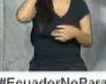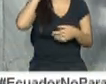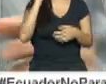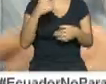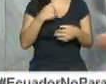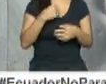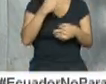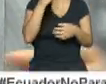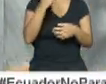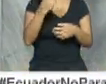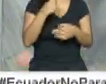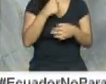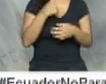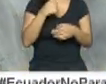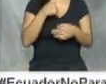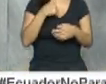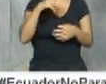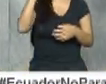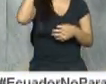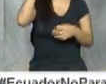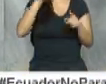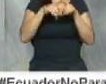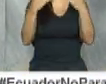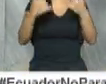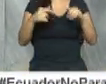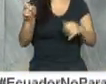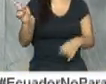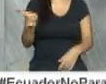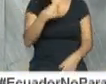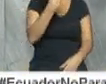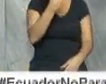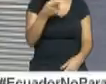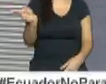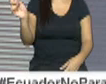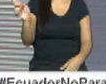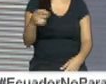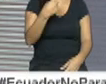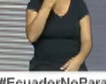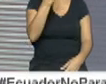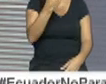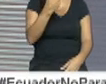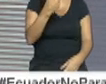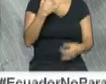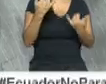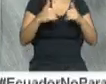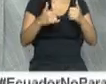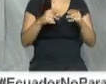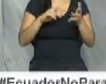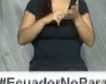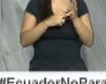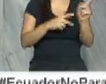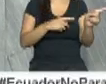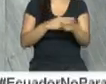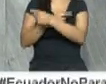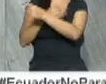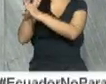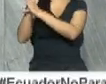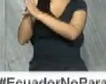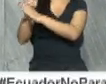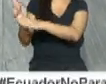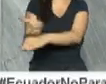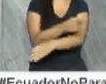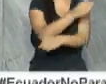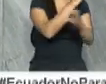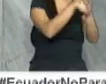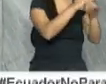del péndulo. Péndulo. No, yo no creo en eso. Yo creo que aquí la ley de péndulo. Aquí sí, la ley de péndulo no existe. Eso es una explicación no